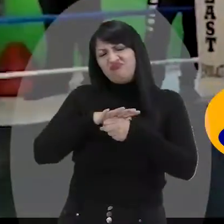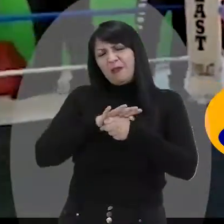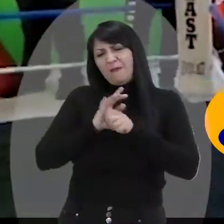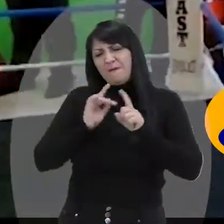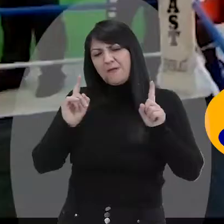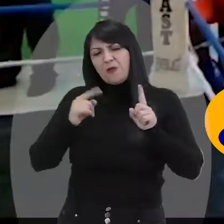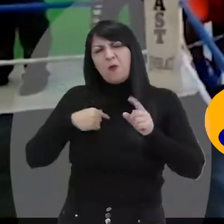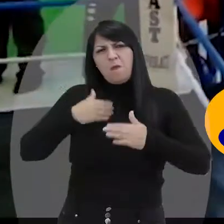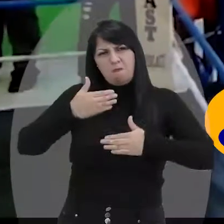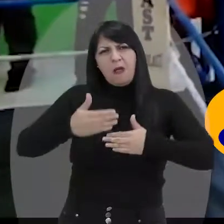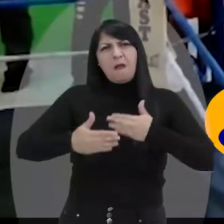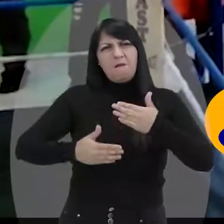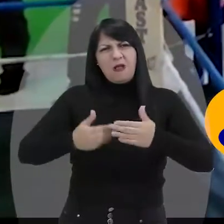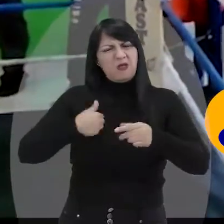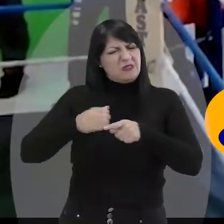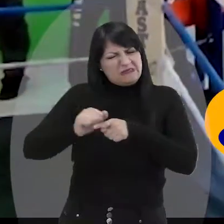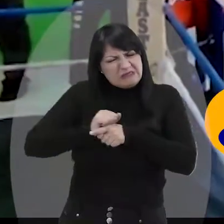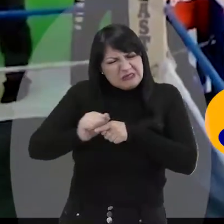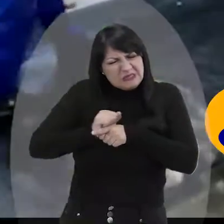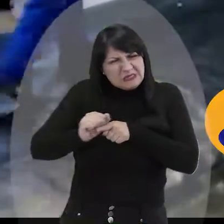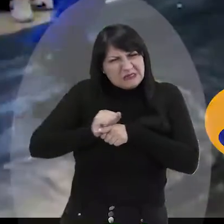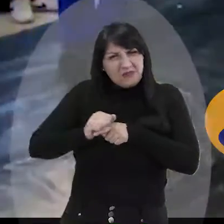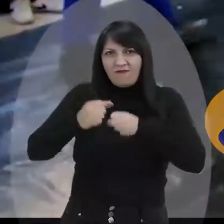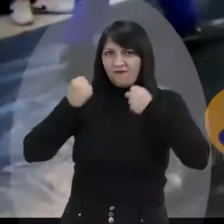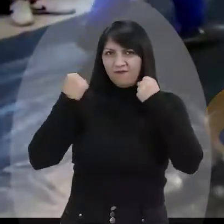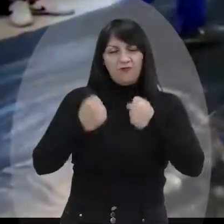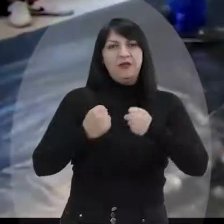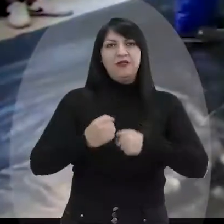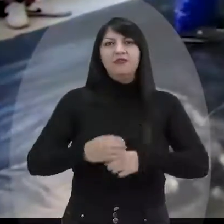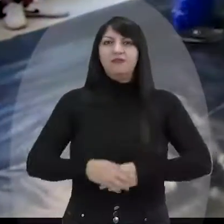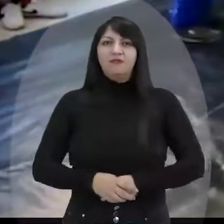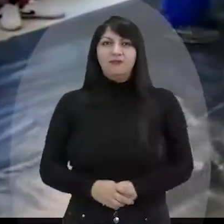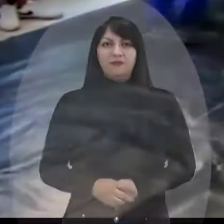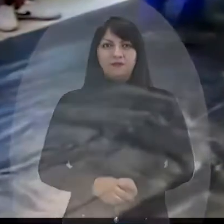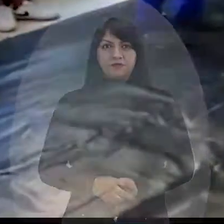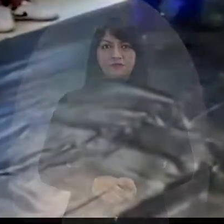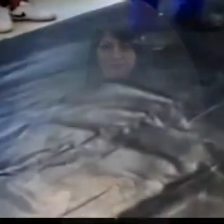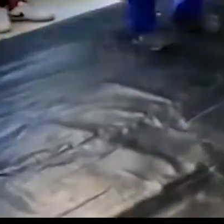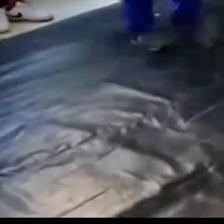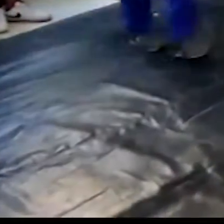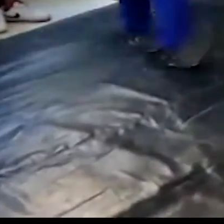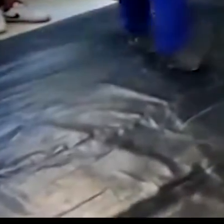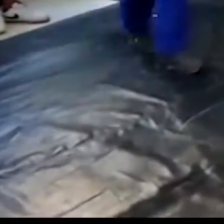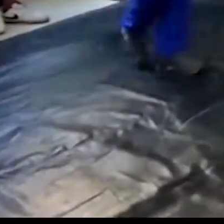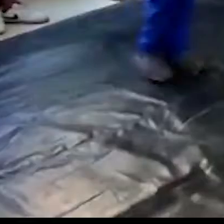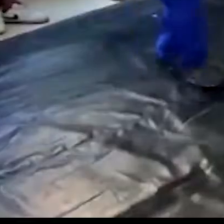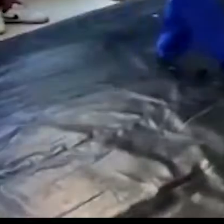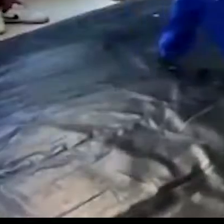he salido de malos caminos y sigo entrenando fuerte.